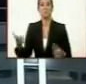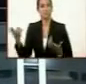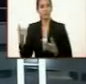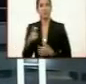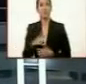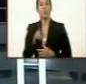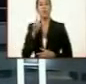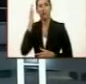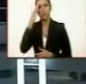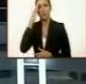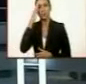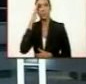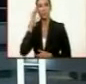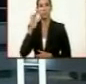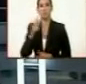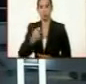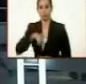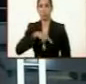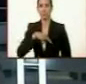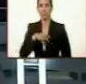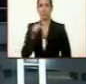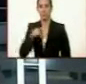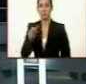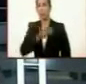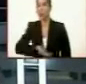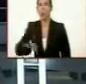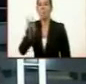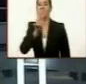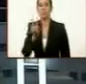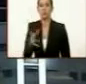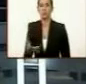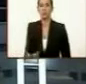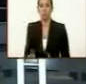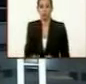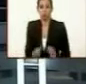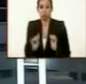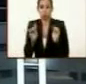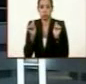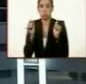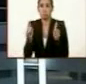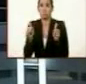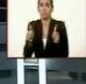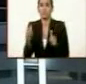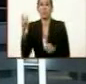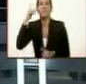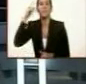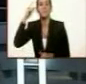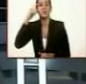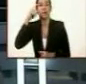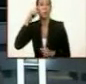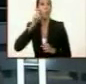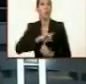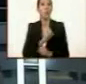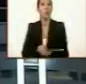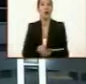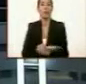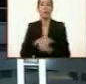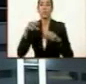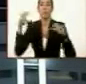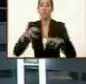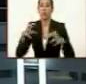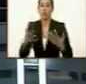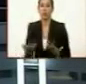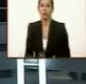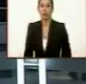Gobernador, sabemos que en todo el territorio venezolano es cuando estamos comenzando a entrar en la temporada fuerte de lluvias.